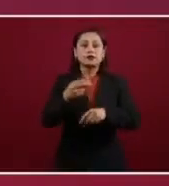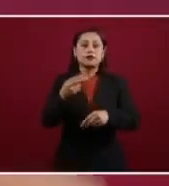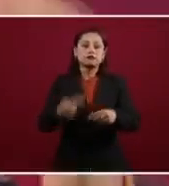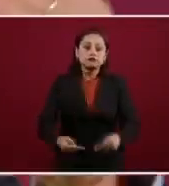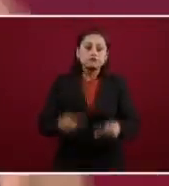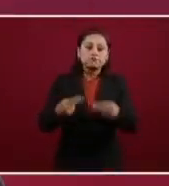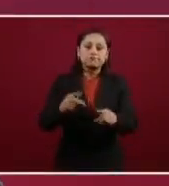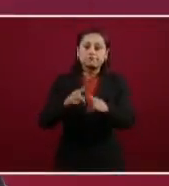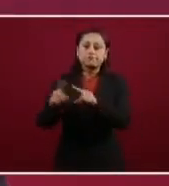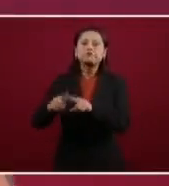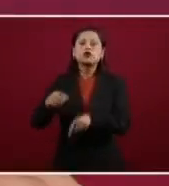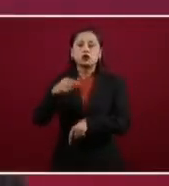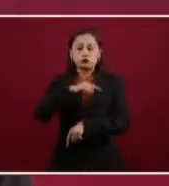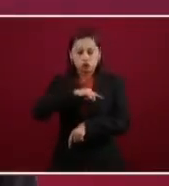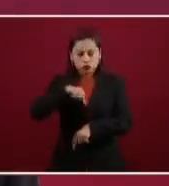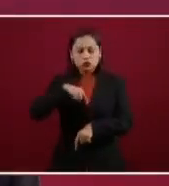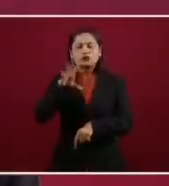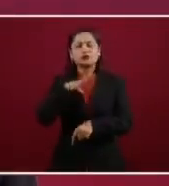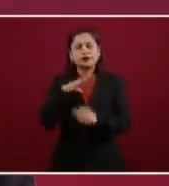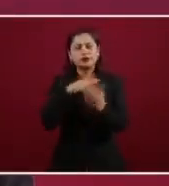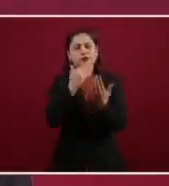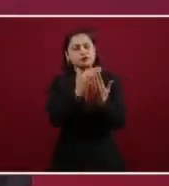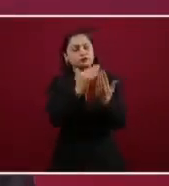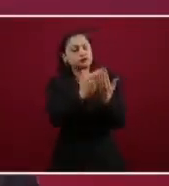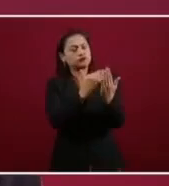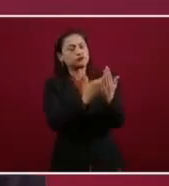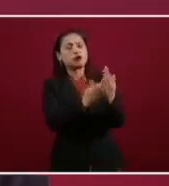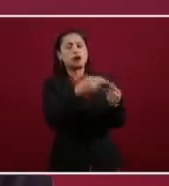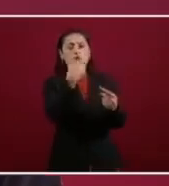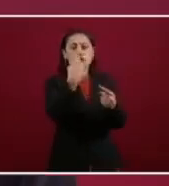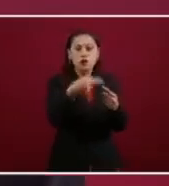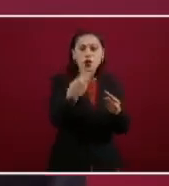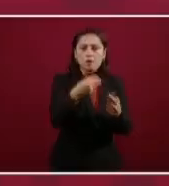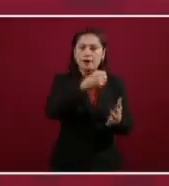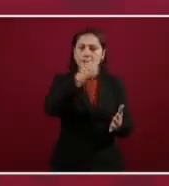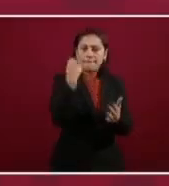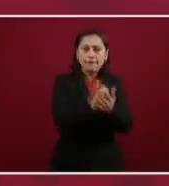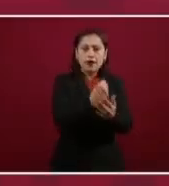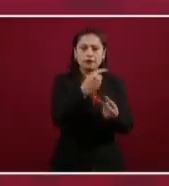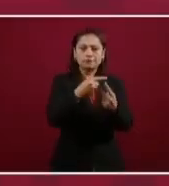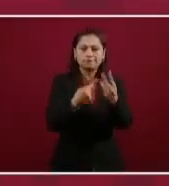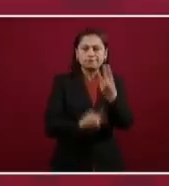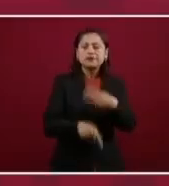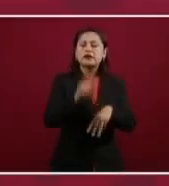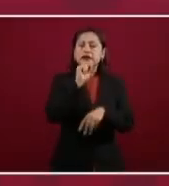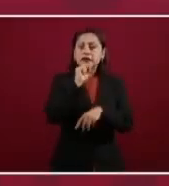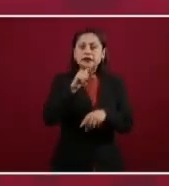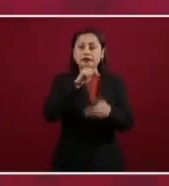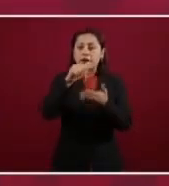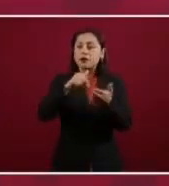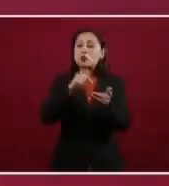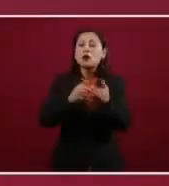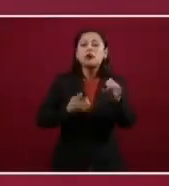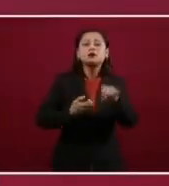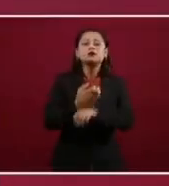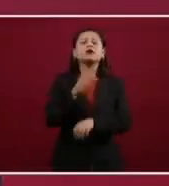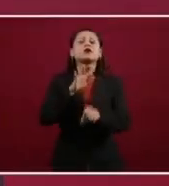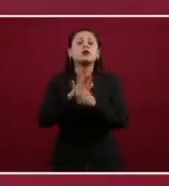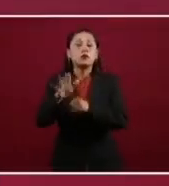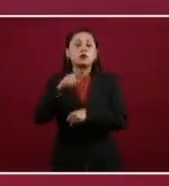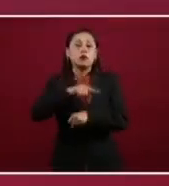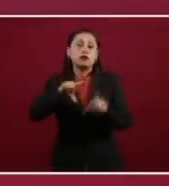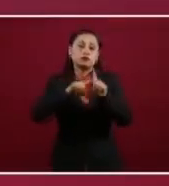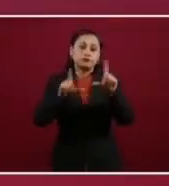las descripciones y los precios de mérida ensenada el máximo y el mínimo y tenemos varios meses